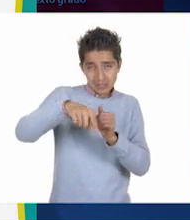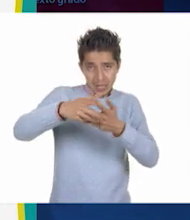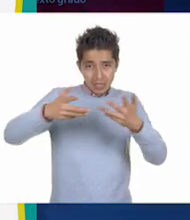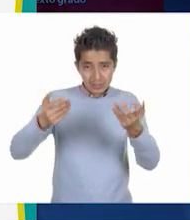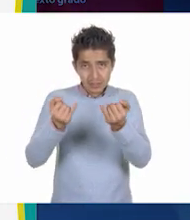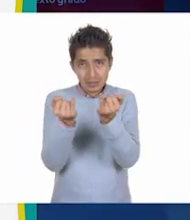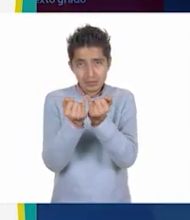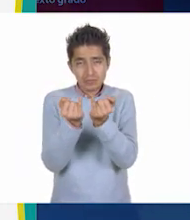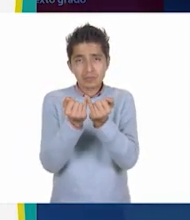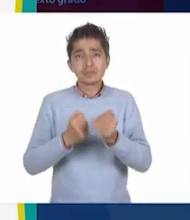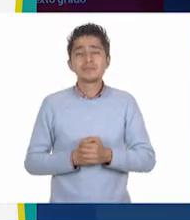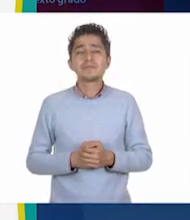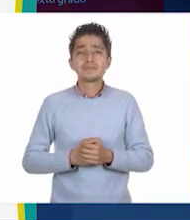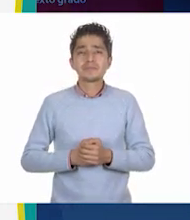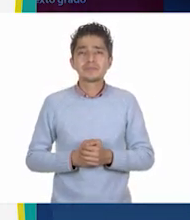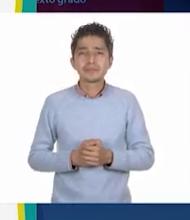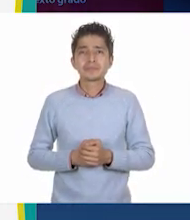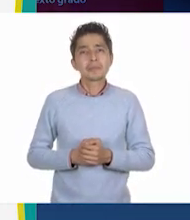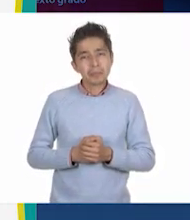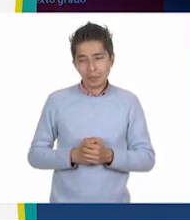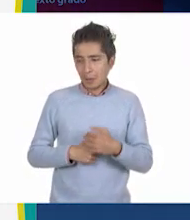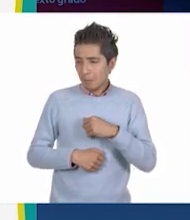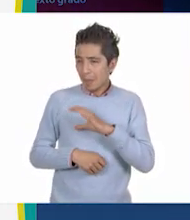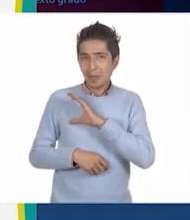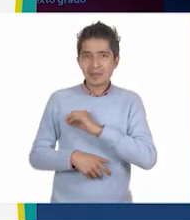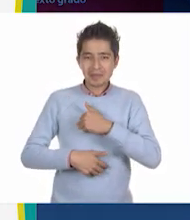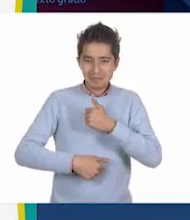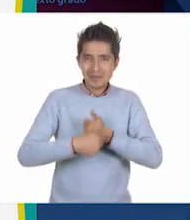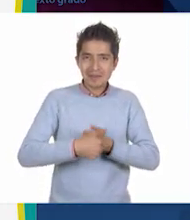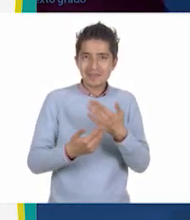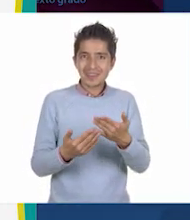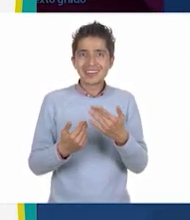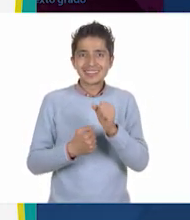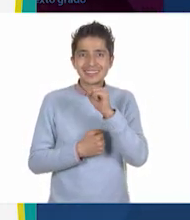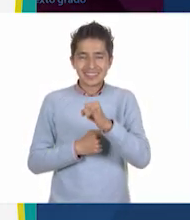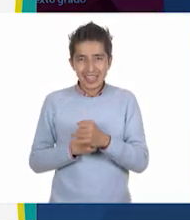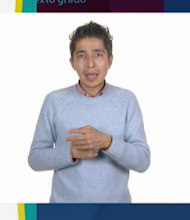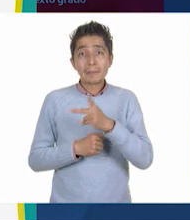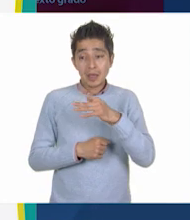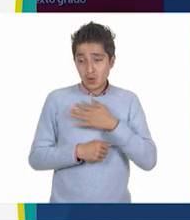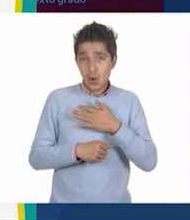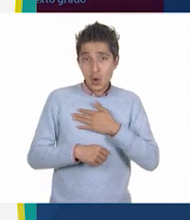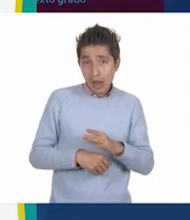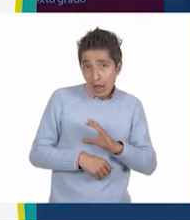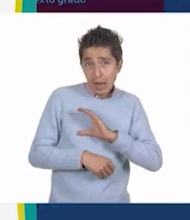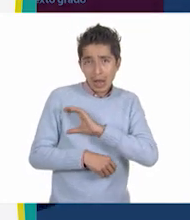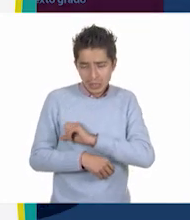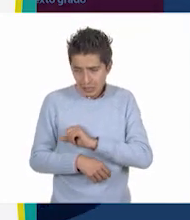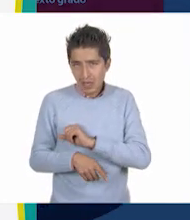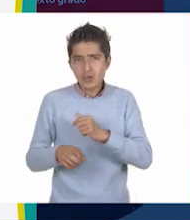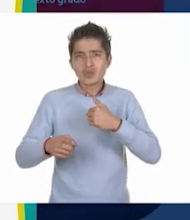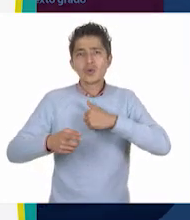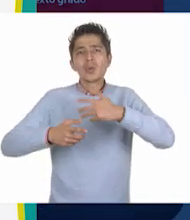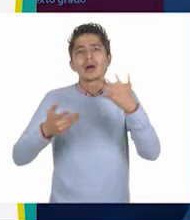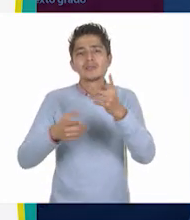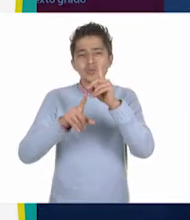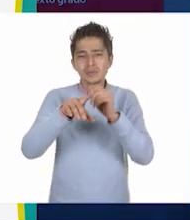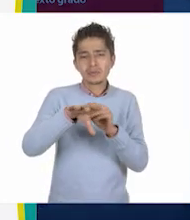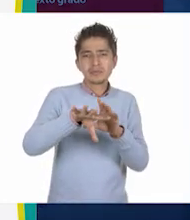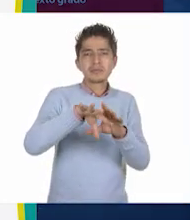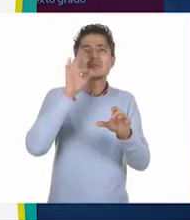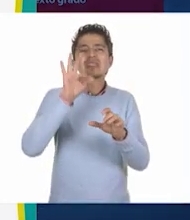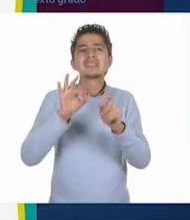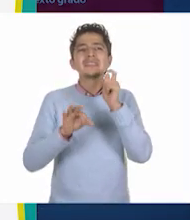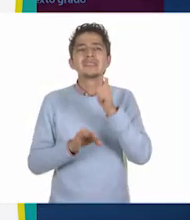por favor. Ay, pues me encantan los retos, Gaby, y como me encantan, yo voy a seleccionar el